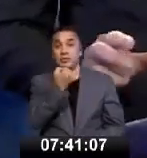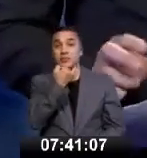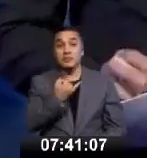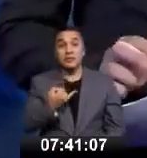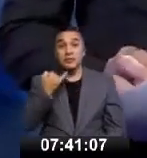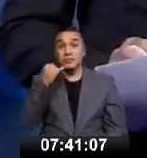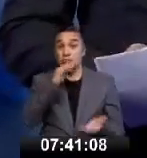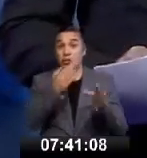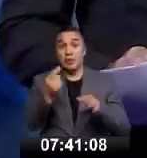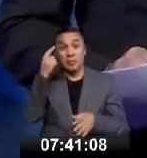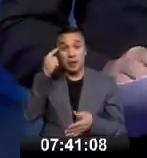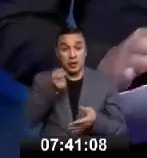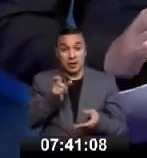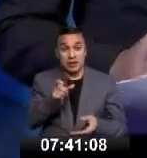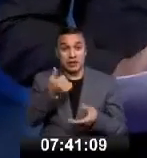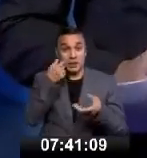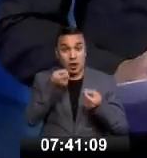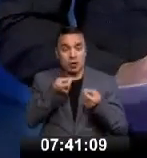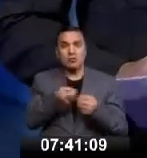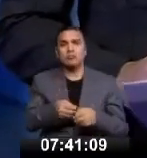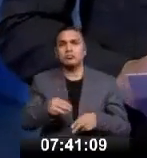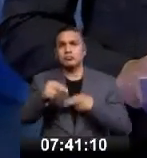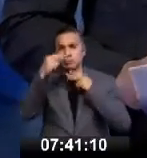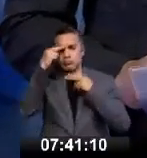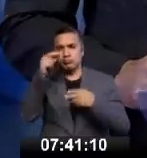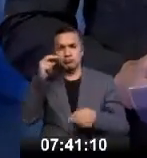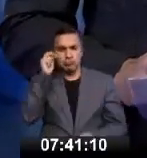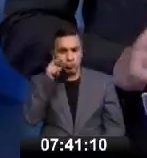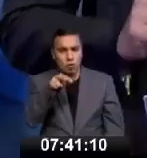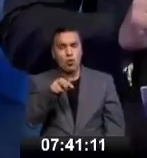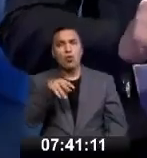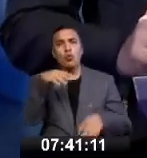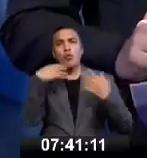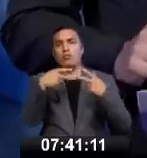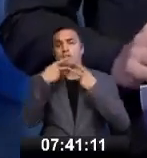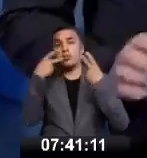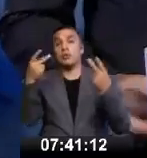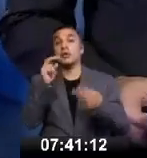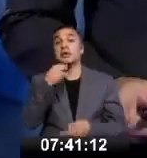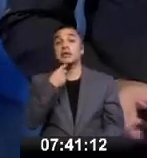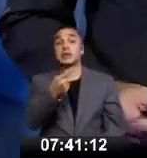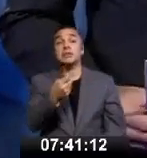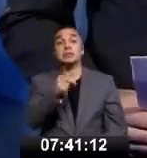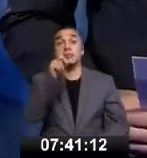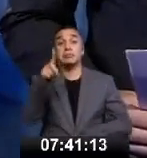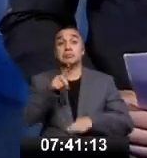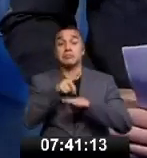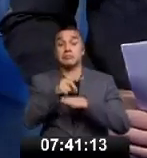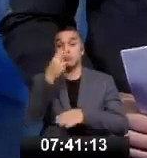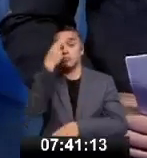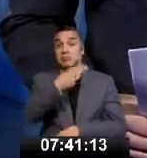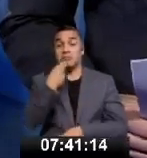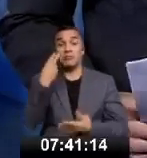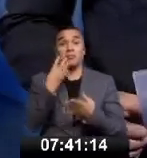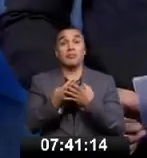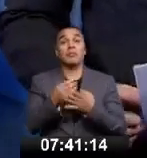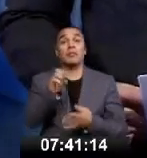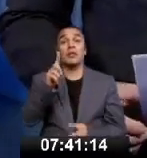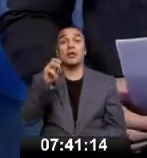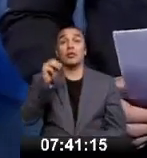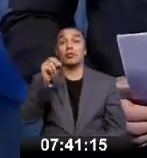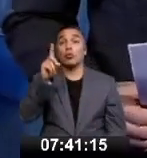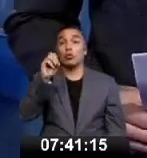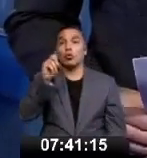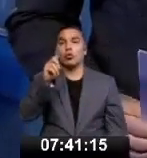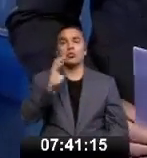asesinado Shai Dahan. El noticiero accedió a ese contenido en el que se menciona al director del Servicio de Rehabilitación Social Edmundo Moncayo,